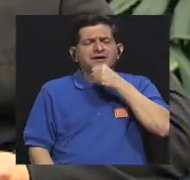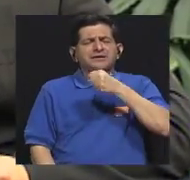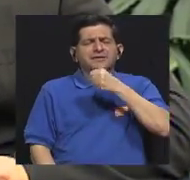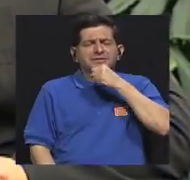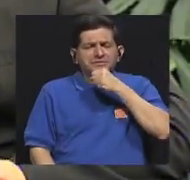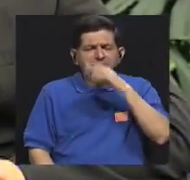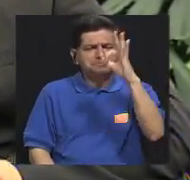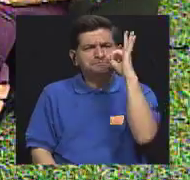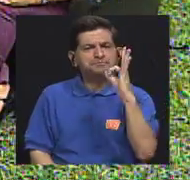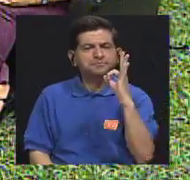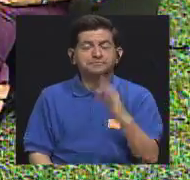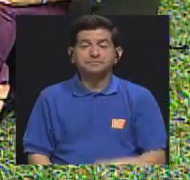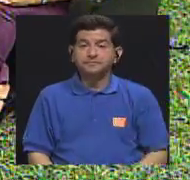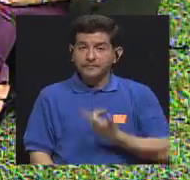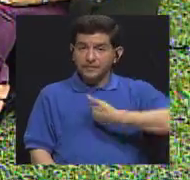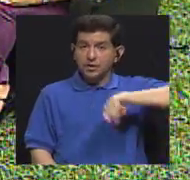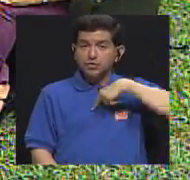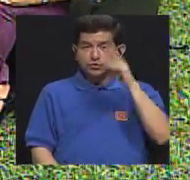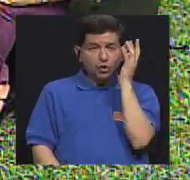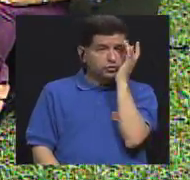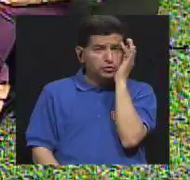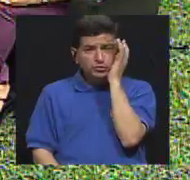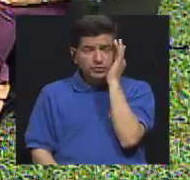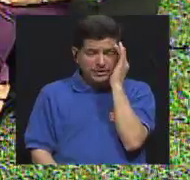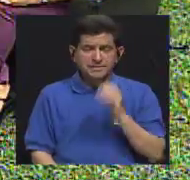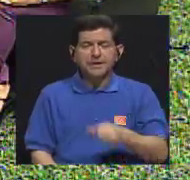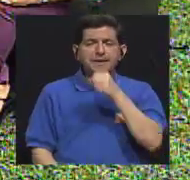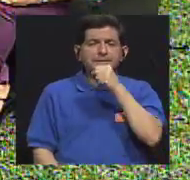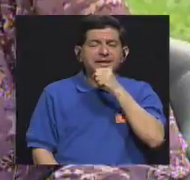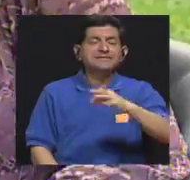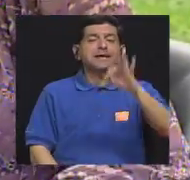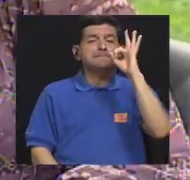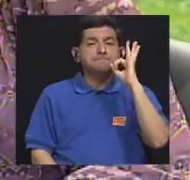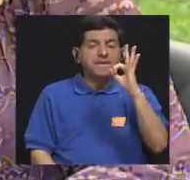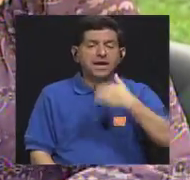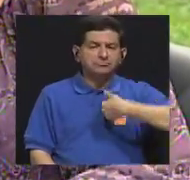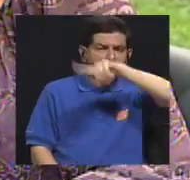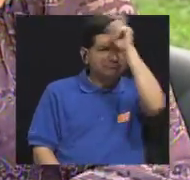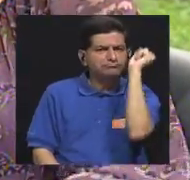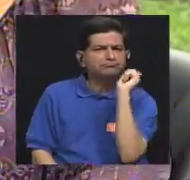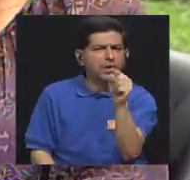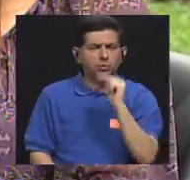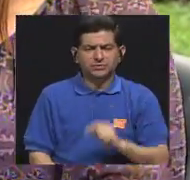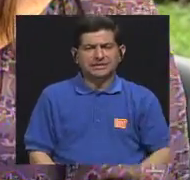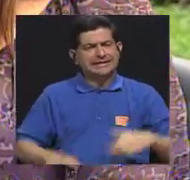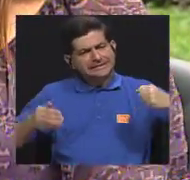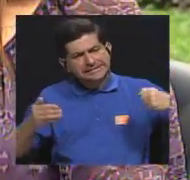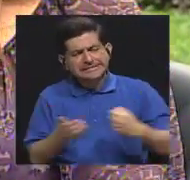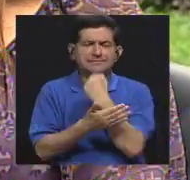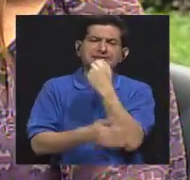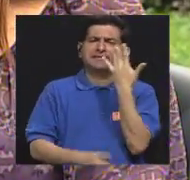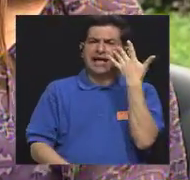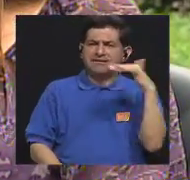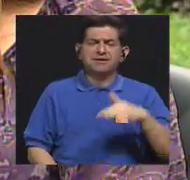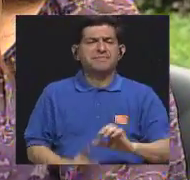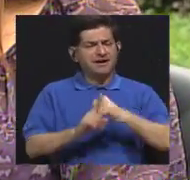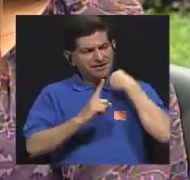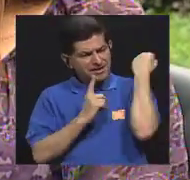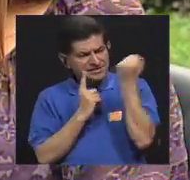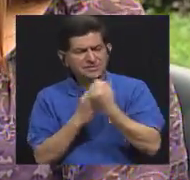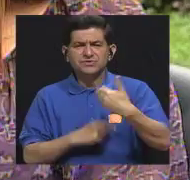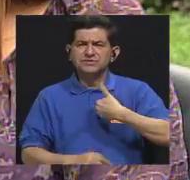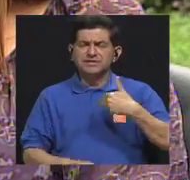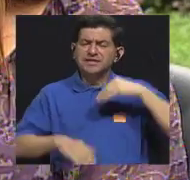es que Carolina, debemos preocuparnos por el envejecer bien, porque le hago la consulta porque lamentablemente pareciera que nuestra sociedad